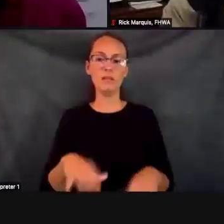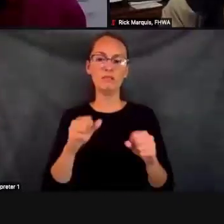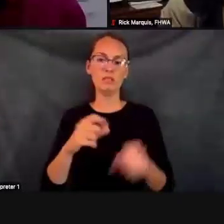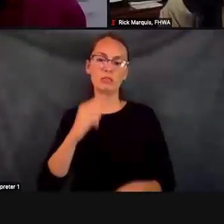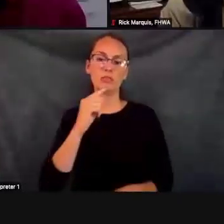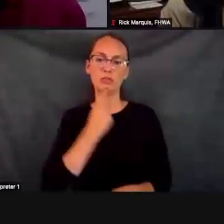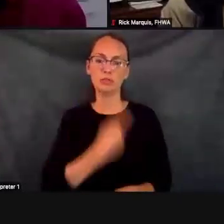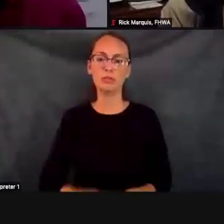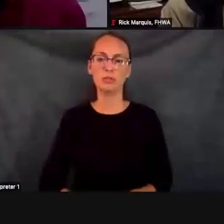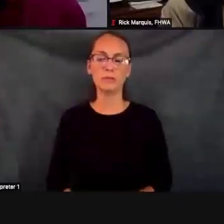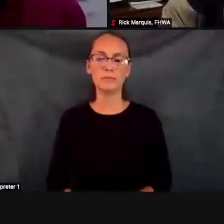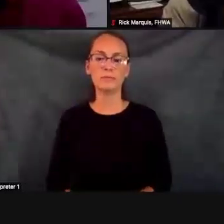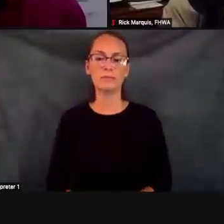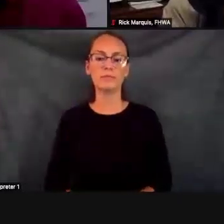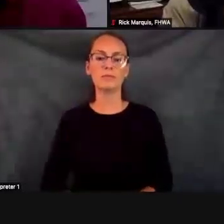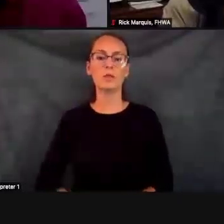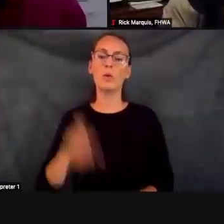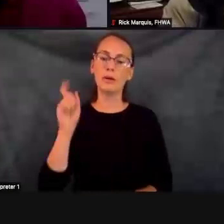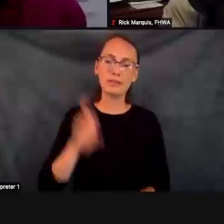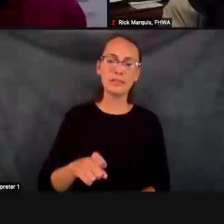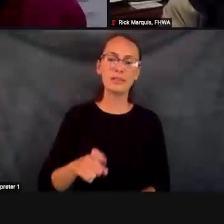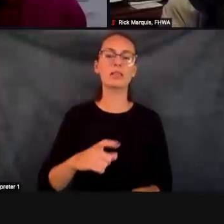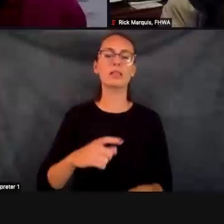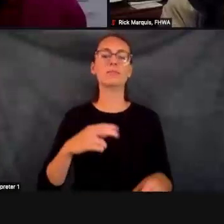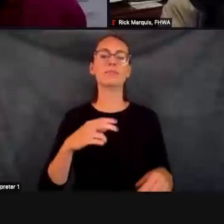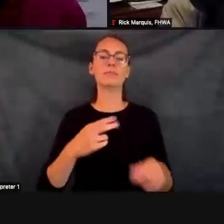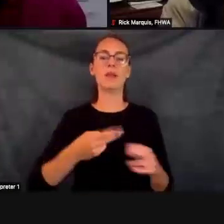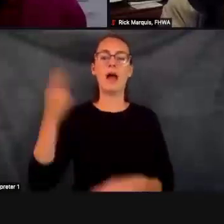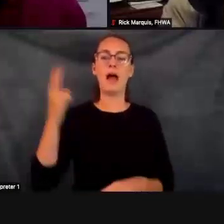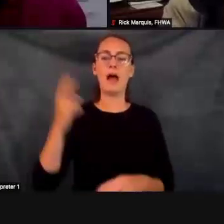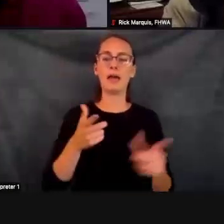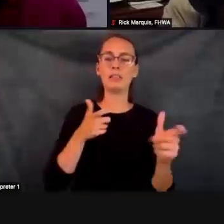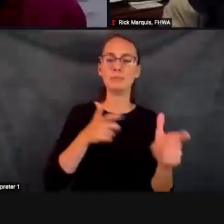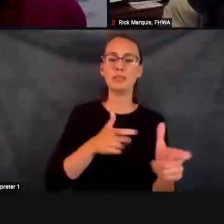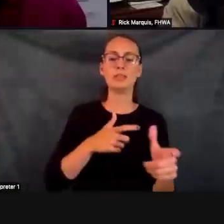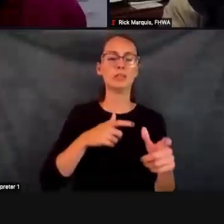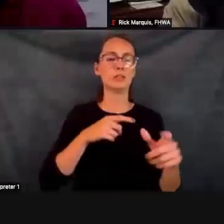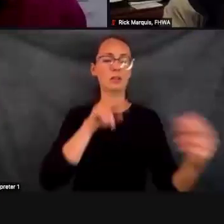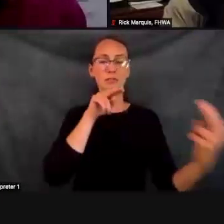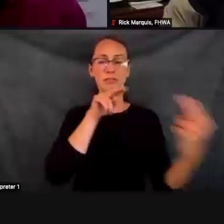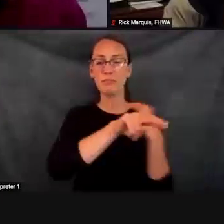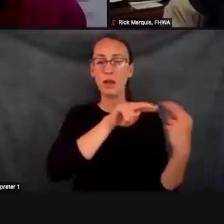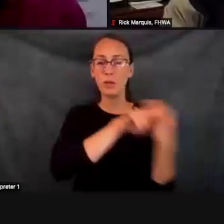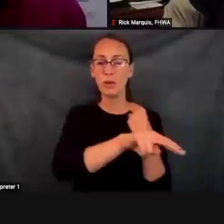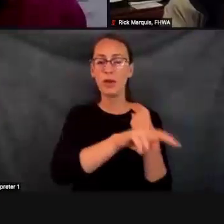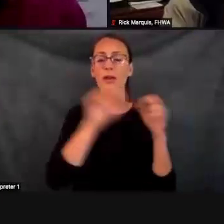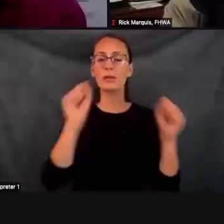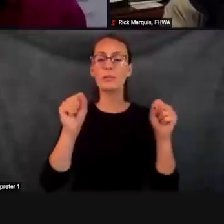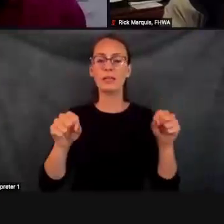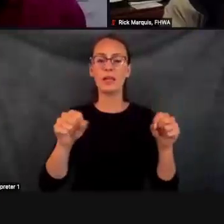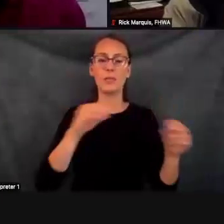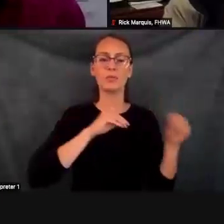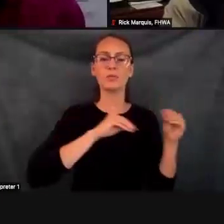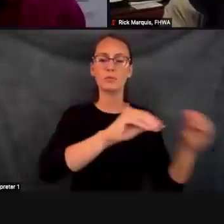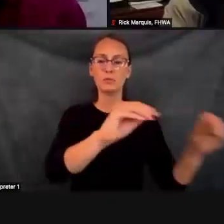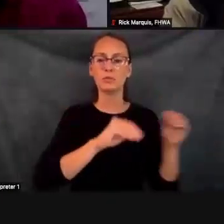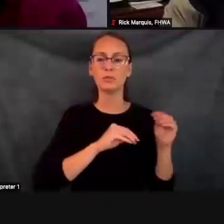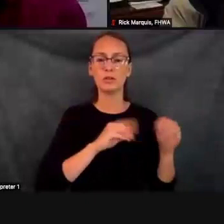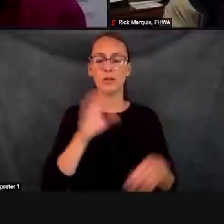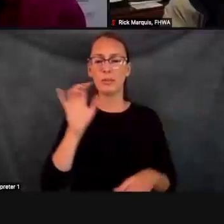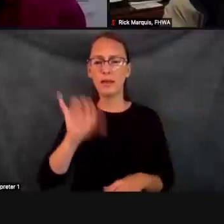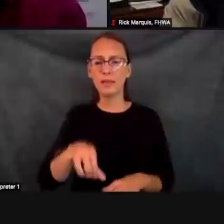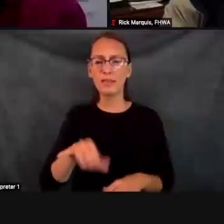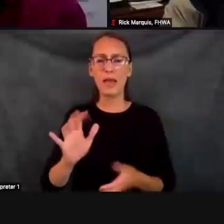una alternativa del sur al norte de alta velocidad para reemplazar al I-81. Ahora, en